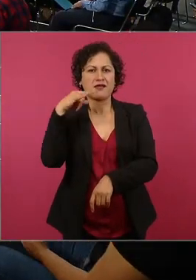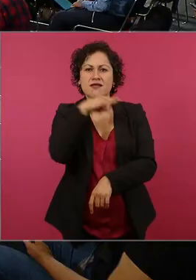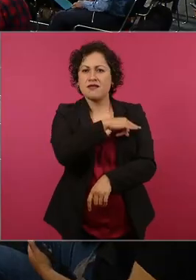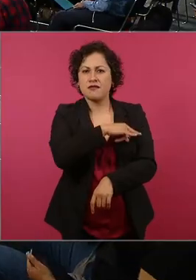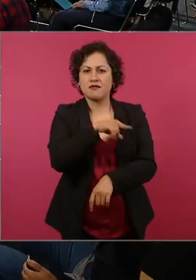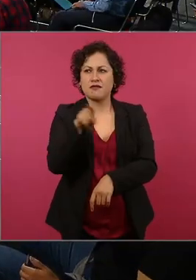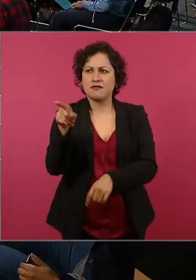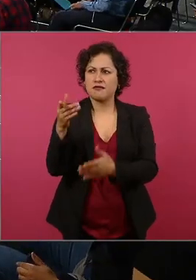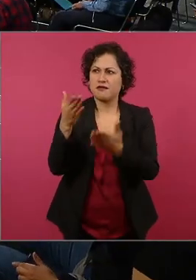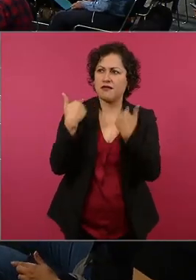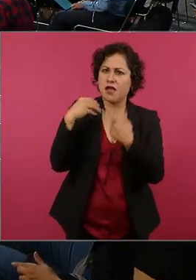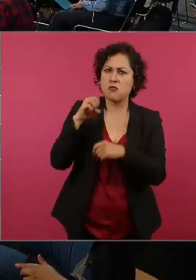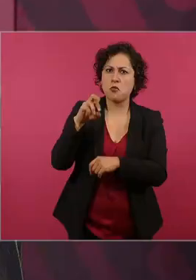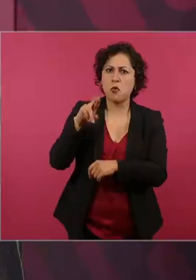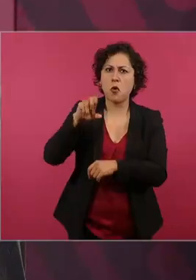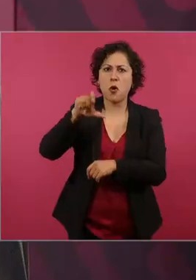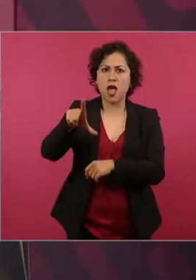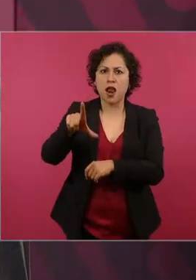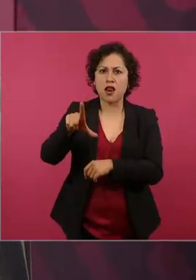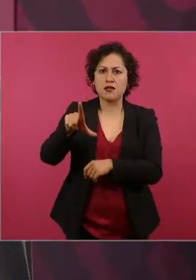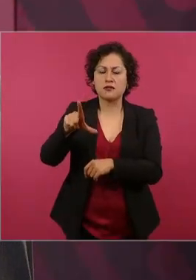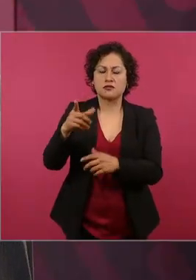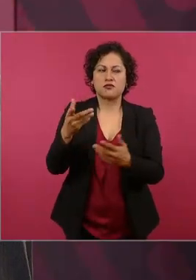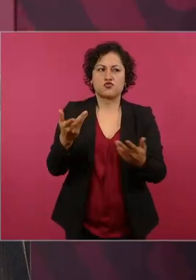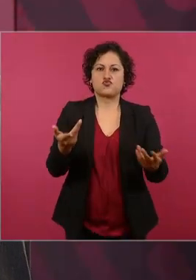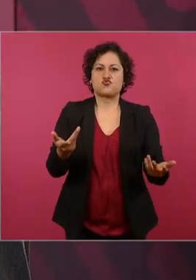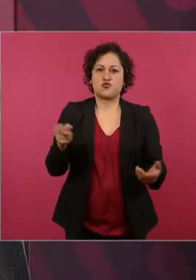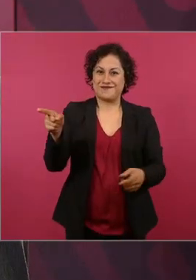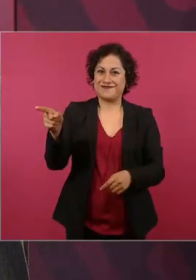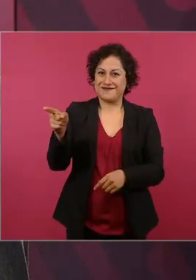si no se cuenta con el apoyo del pueblo.